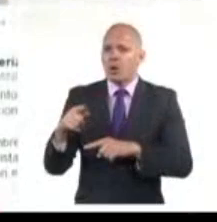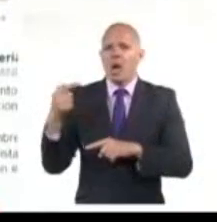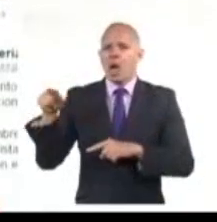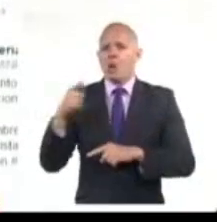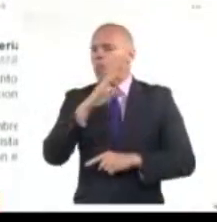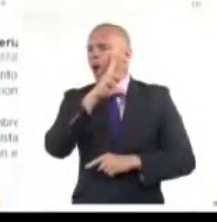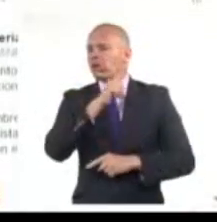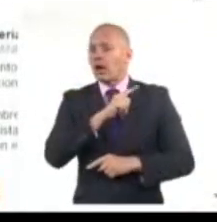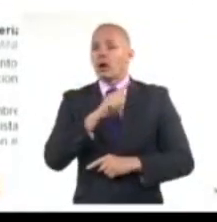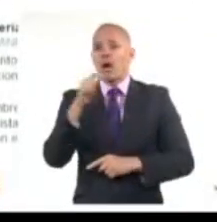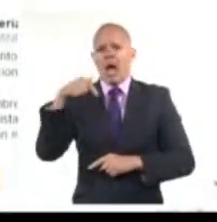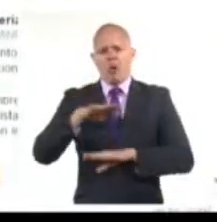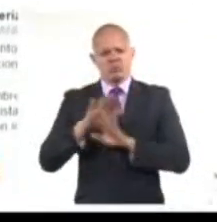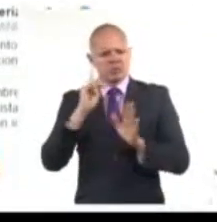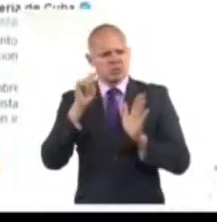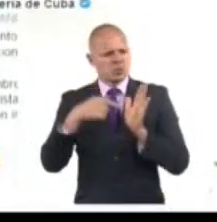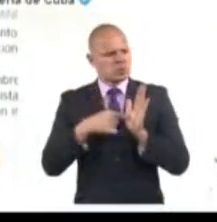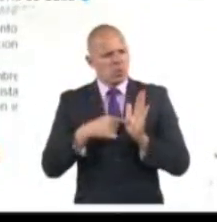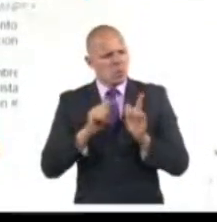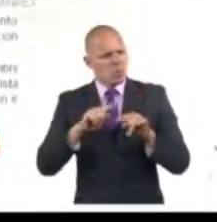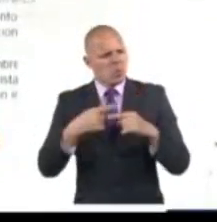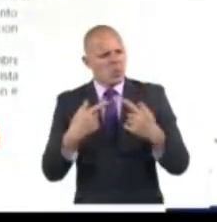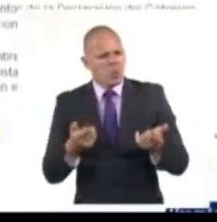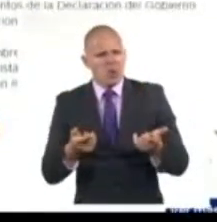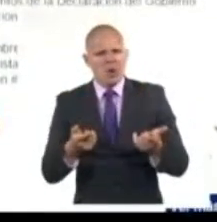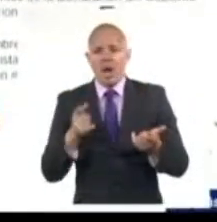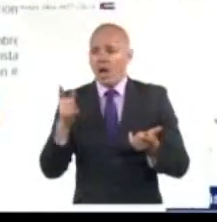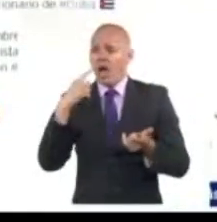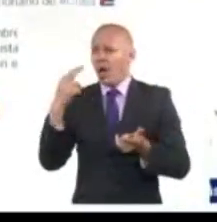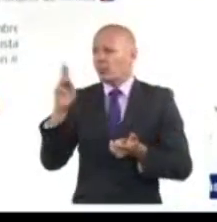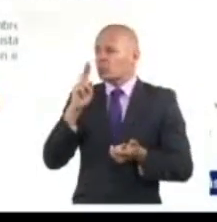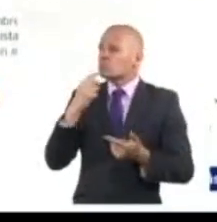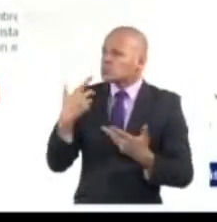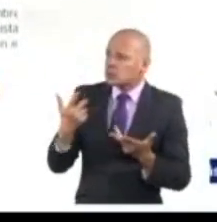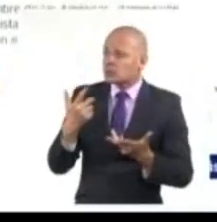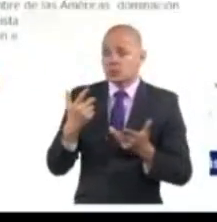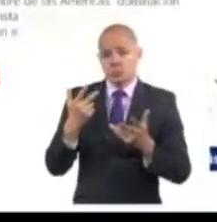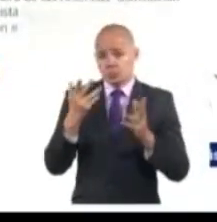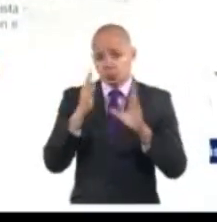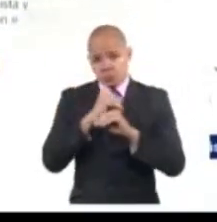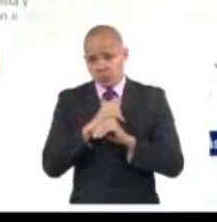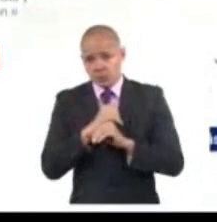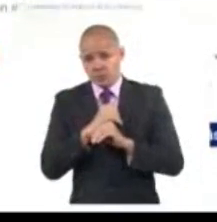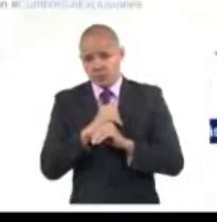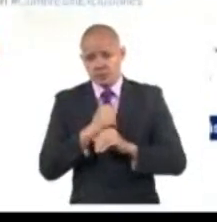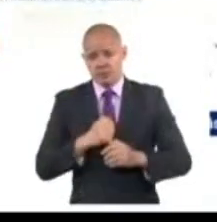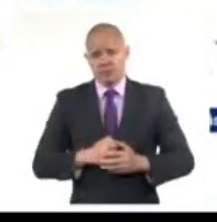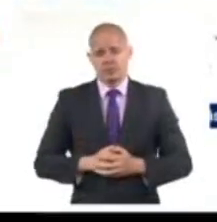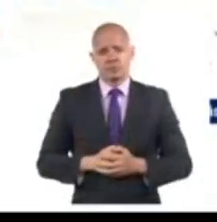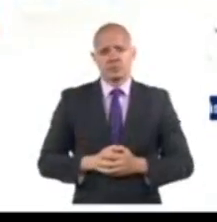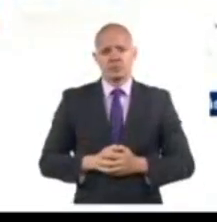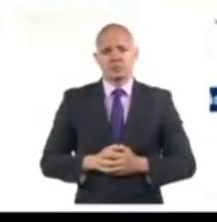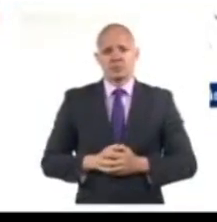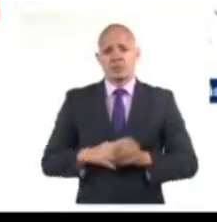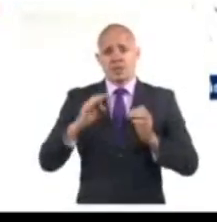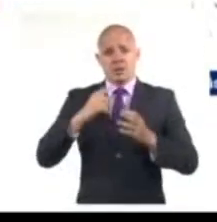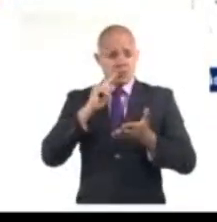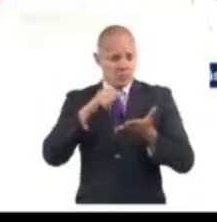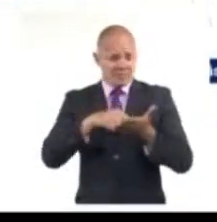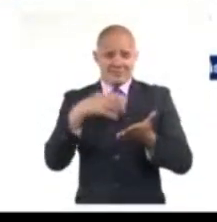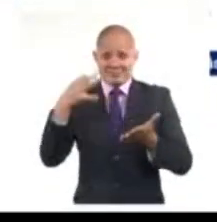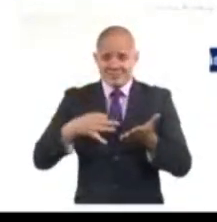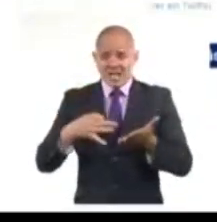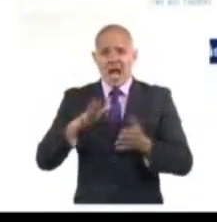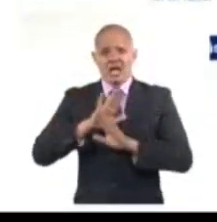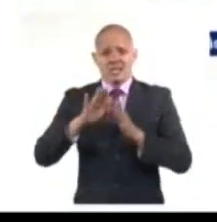que justifique la antidemocrática y arbitraria exclusión de país alguno del hemisferio de esa cita continental. Es algo que las naciones de